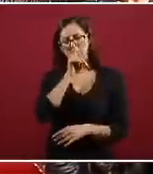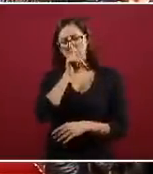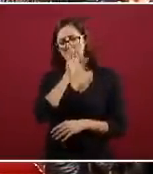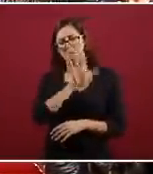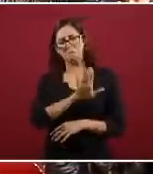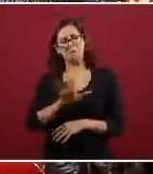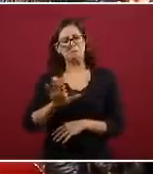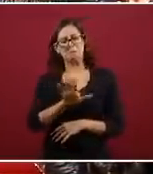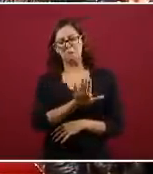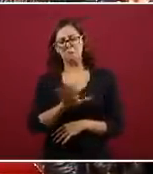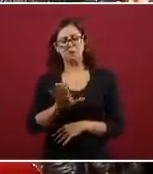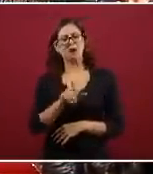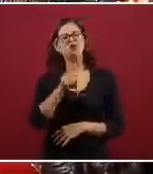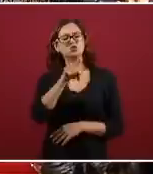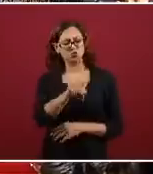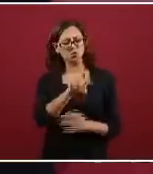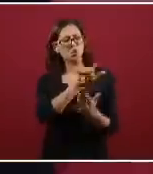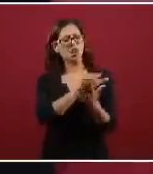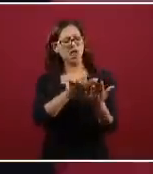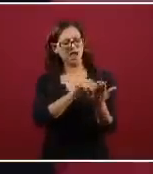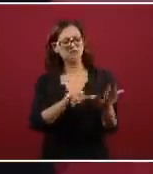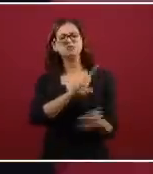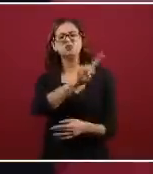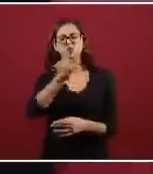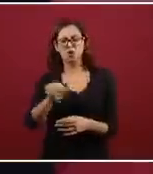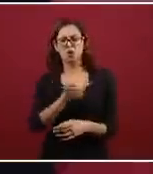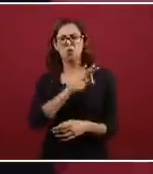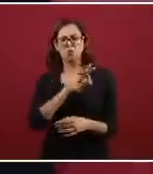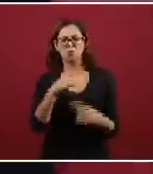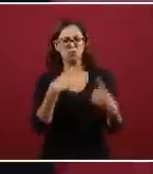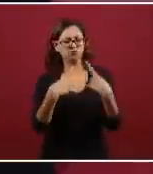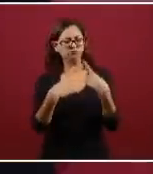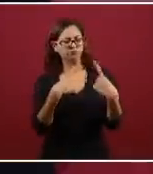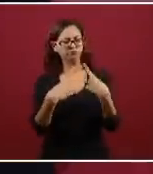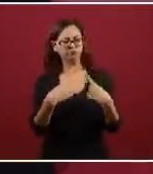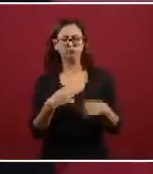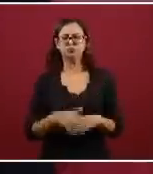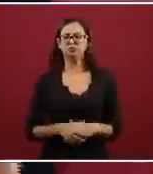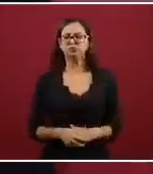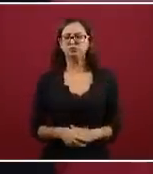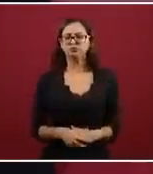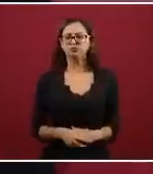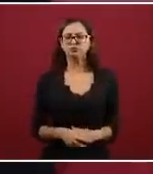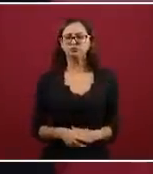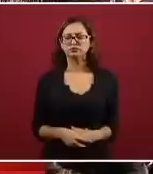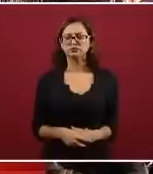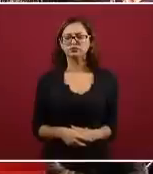la leas y luego pues los invitaría a discutir el tema cuando lo consideren.